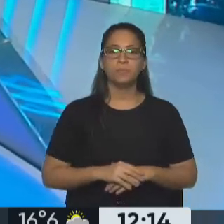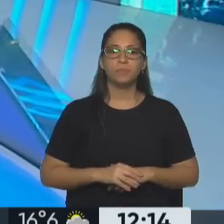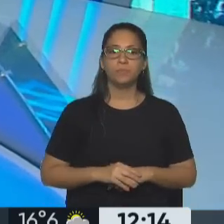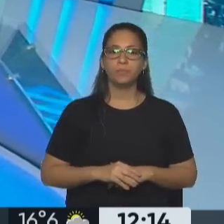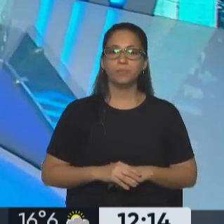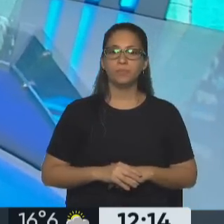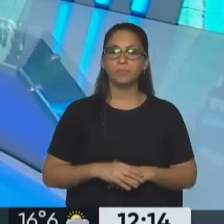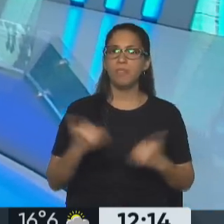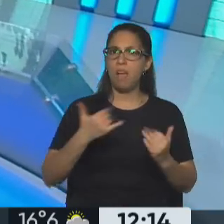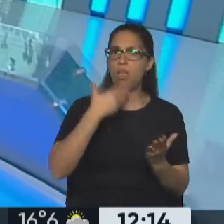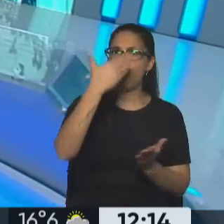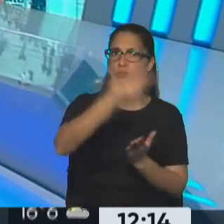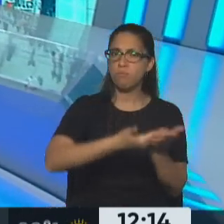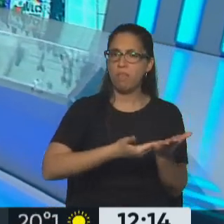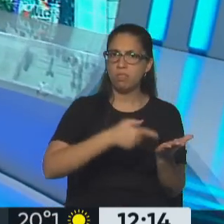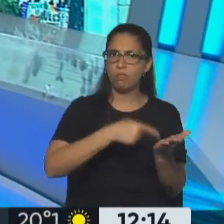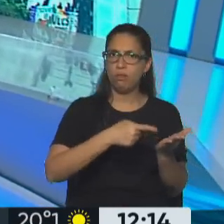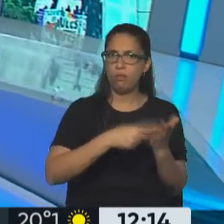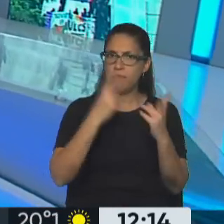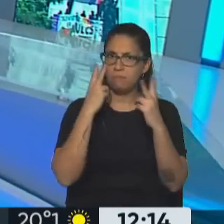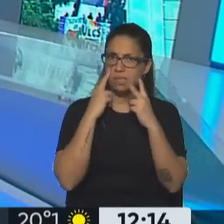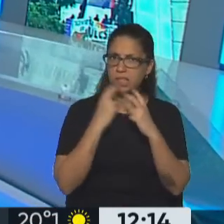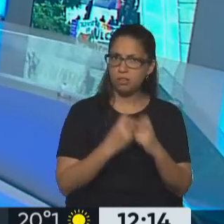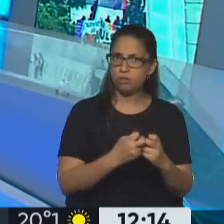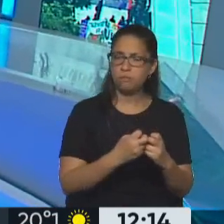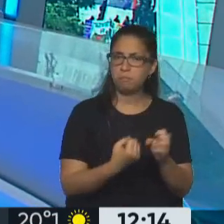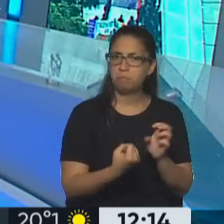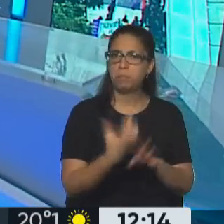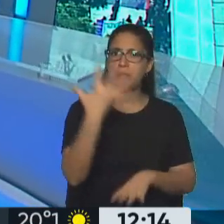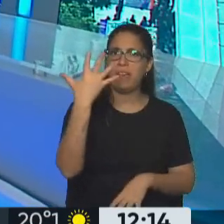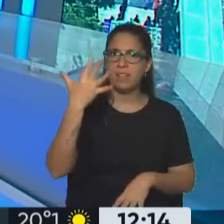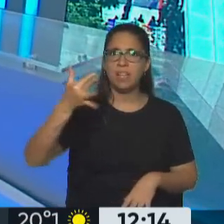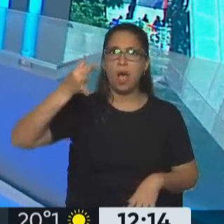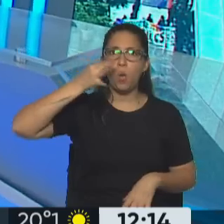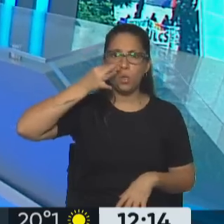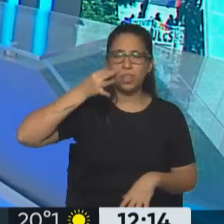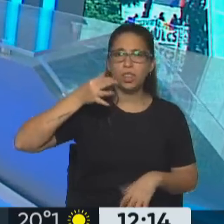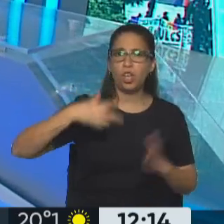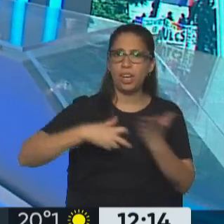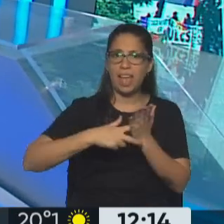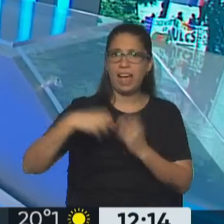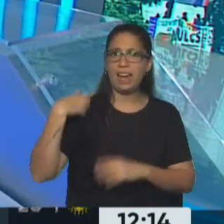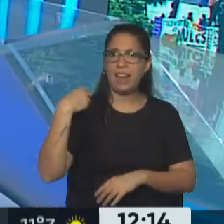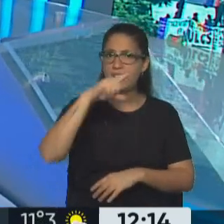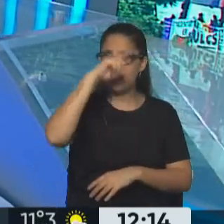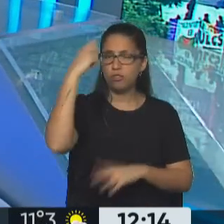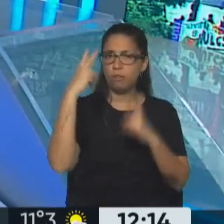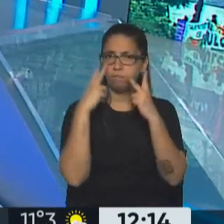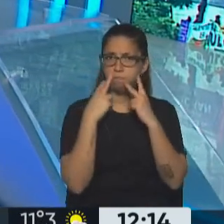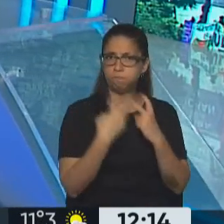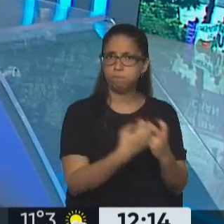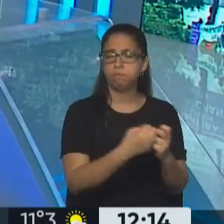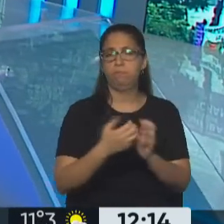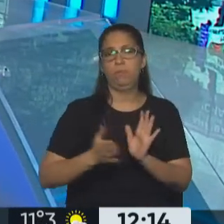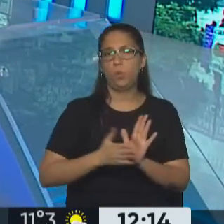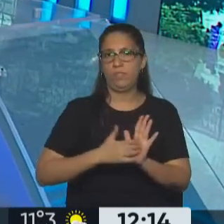Un documento, una investigación que es la primera vez que la Auditoría General de la Nación hace una investigación que está ampliamente justificada